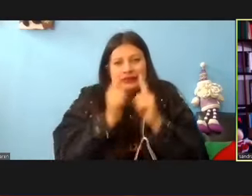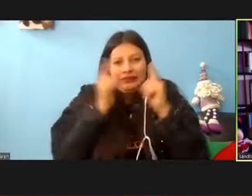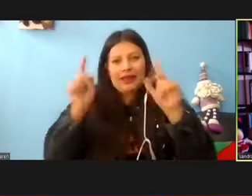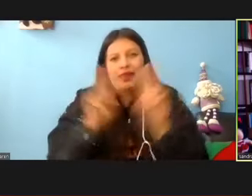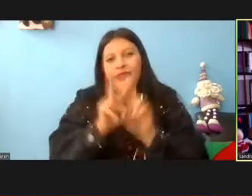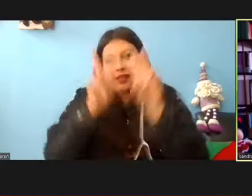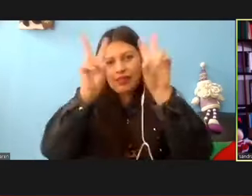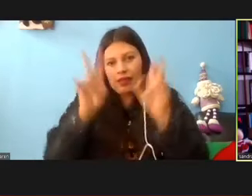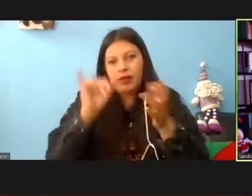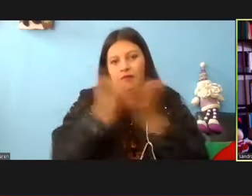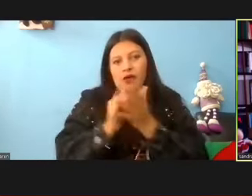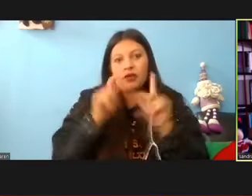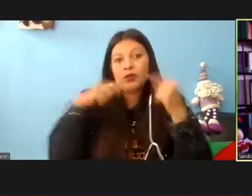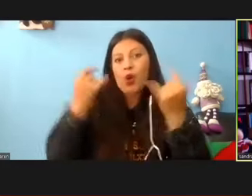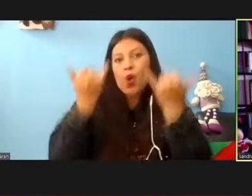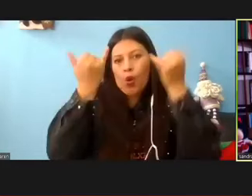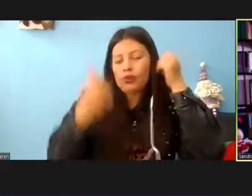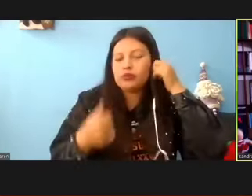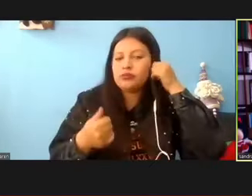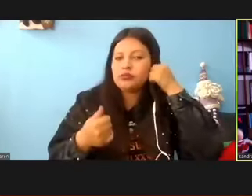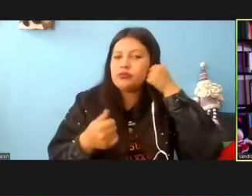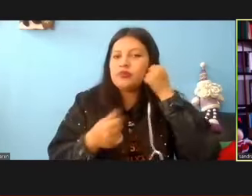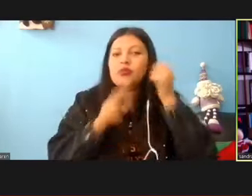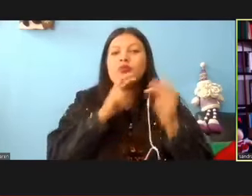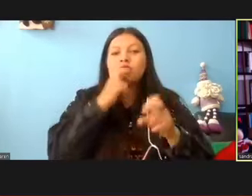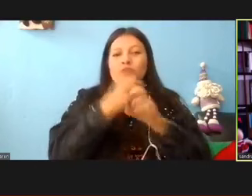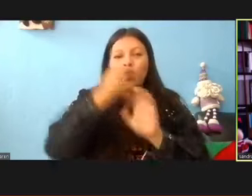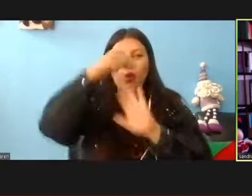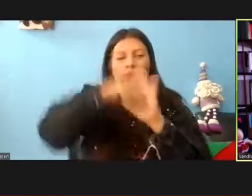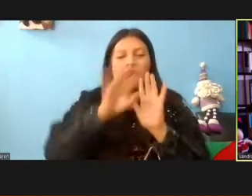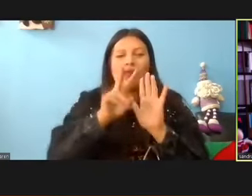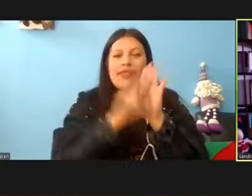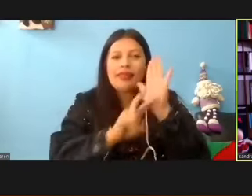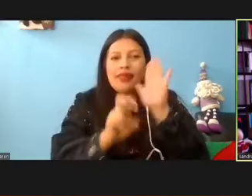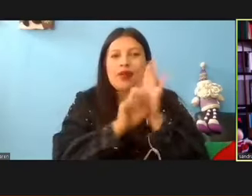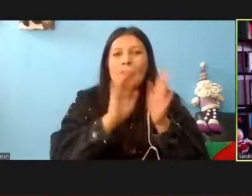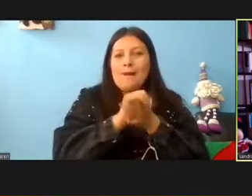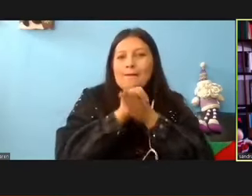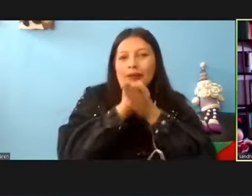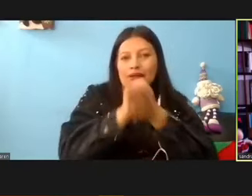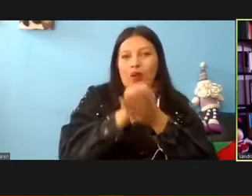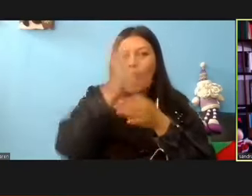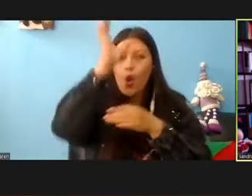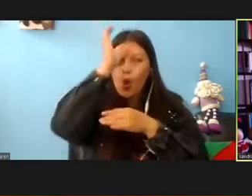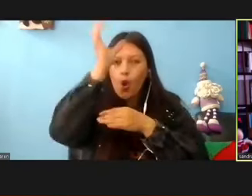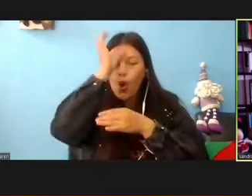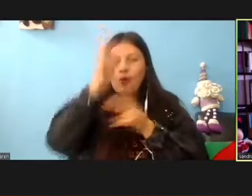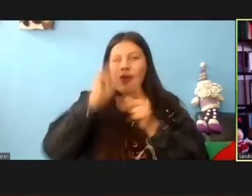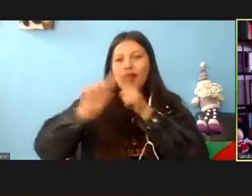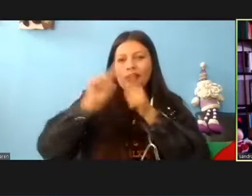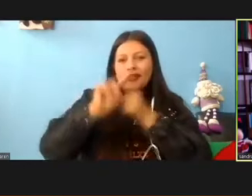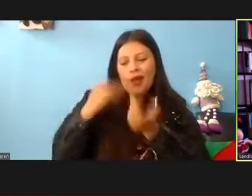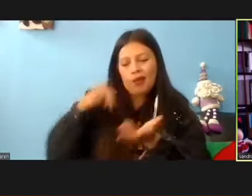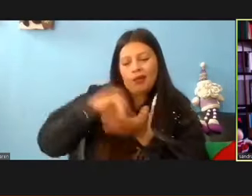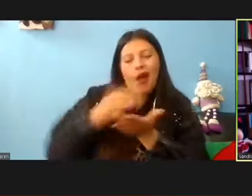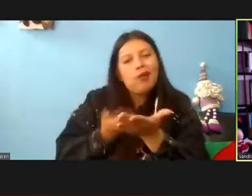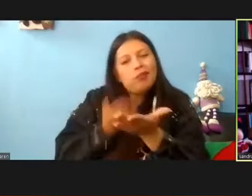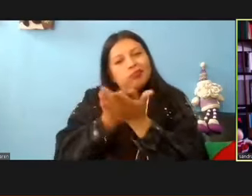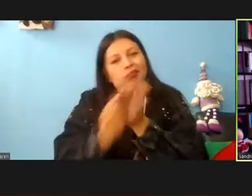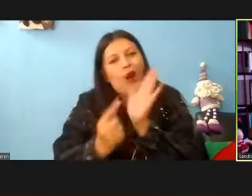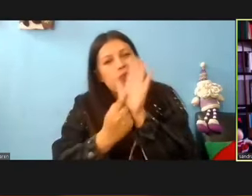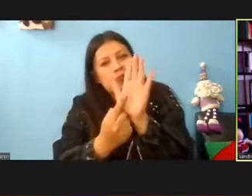que nos ha convocado, por la complejidad teórica, metodológica, conceptual de las distintas ponencias que se